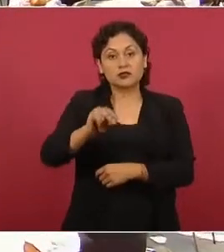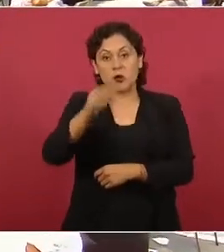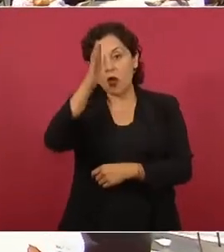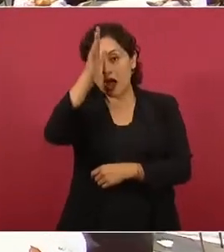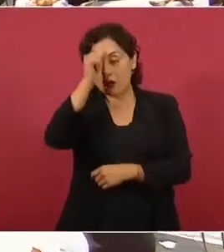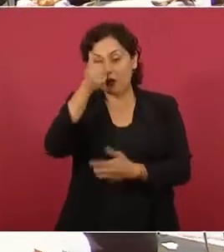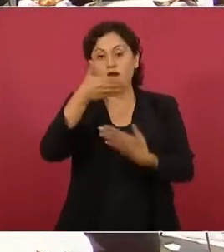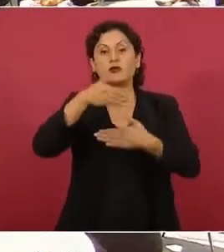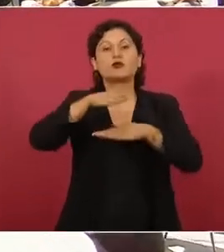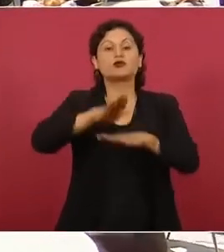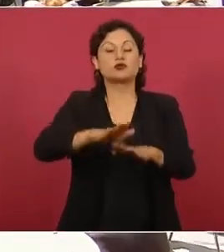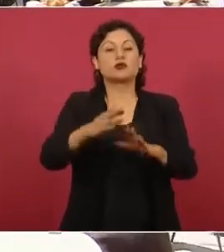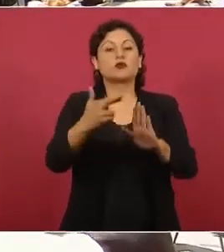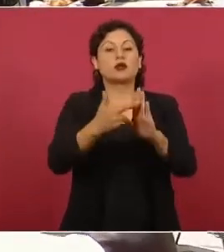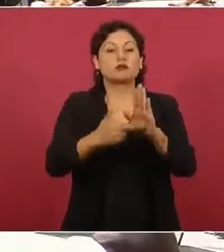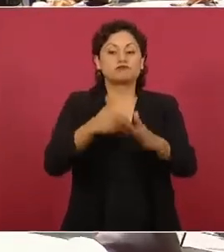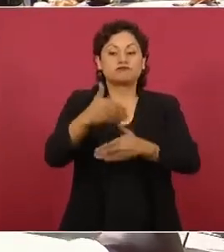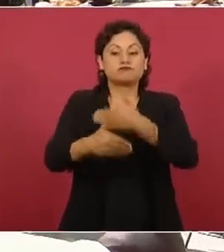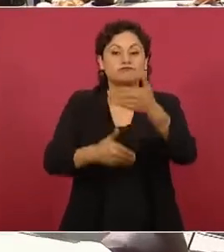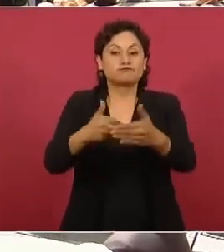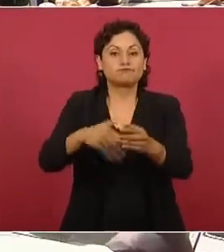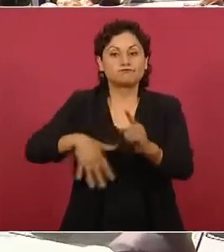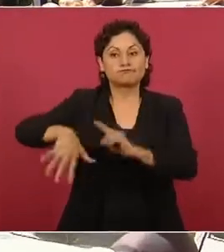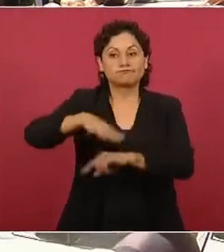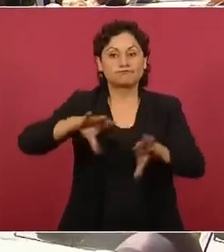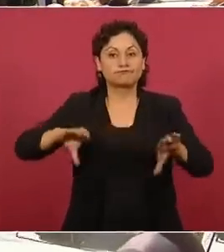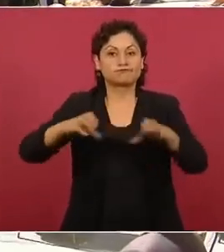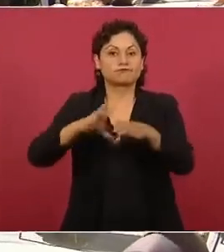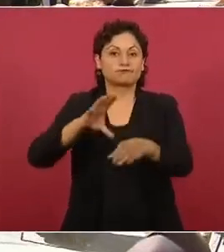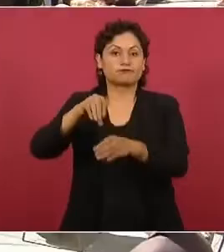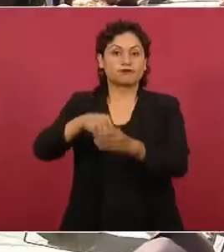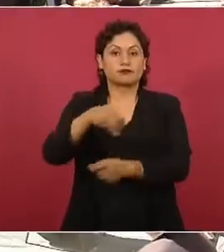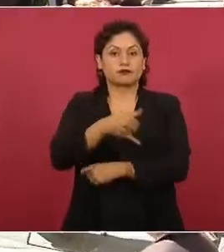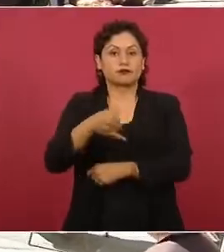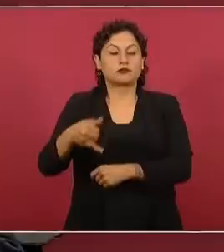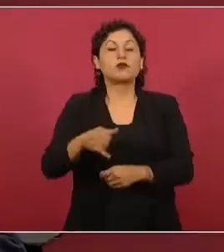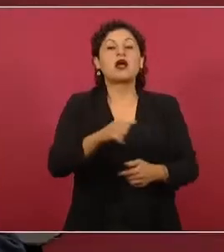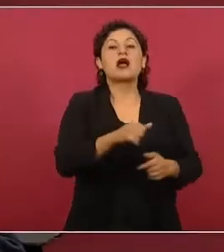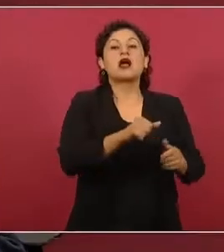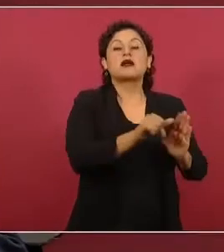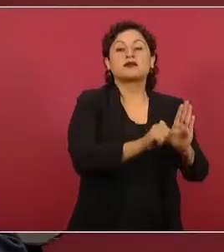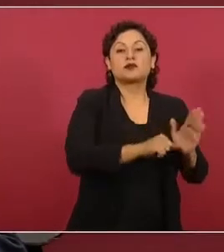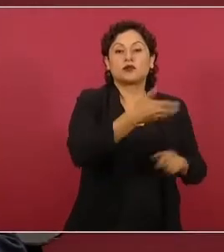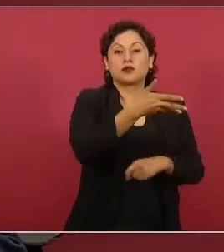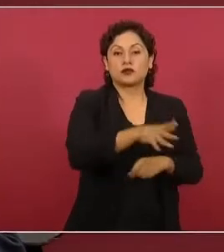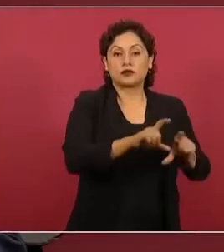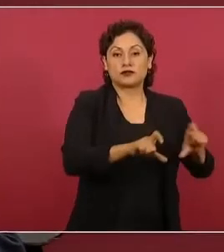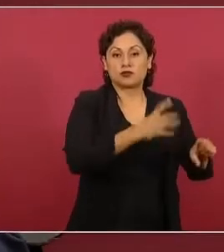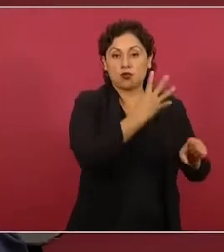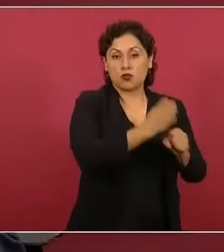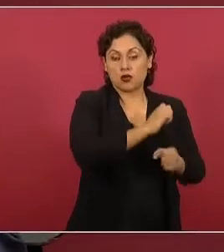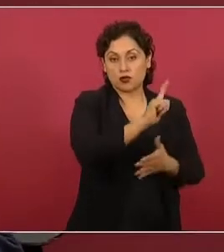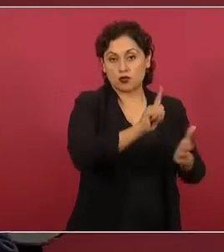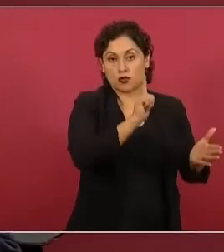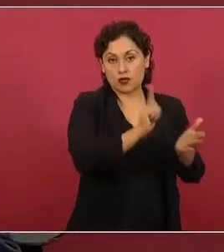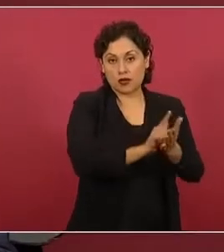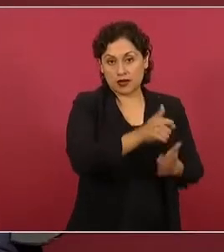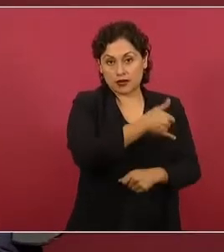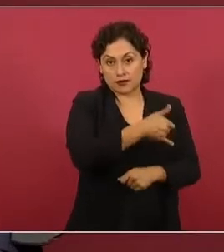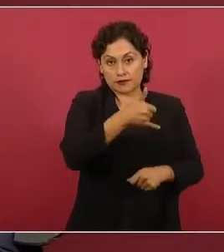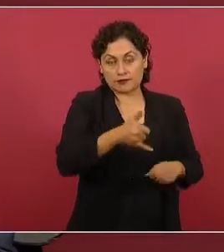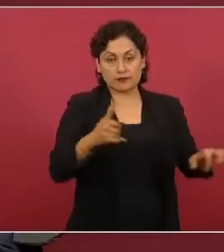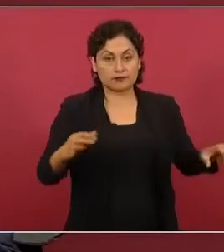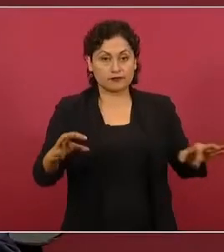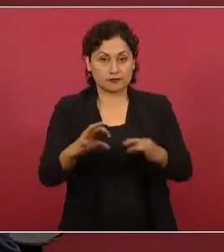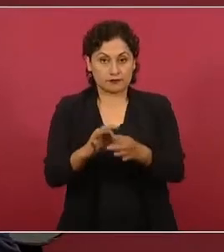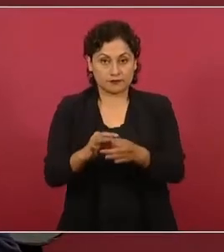operación de los órganos colegiados con fundamento en el artículo 10, fracción 4 de la Ley del Instituto del Fondo Nacional de la